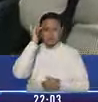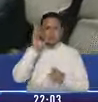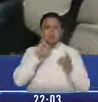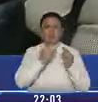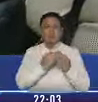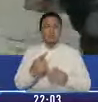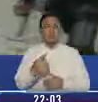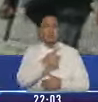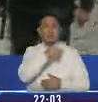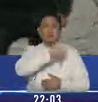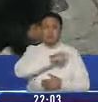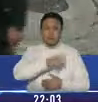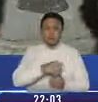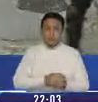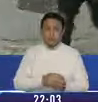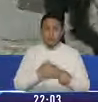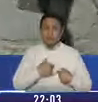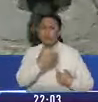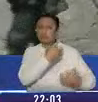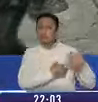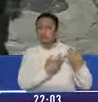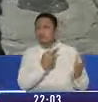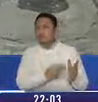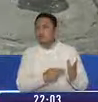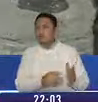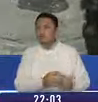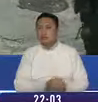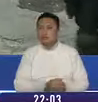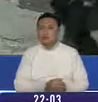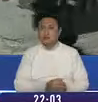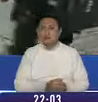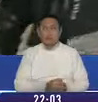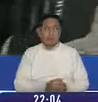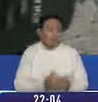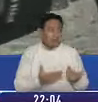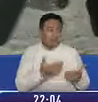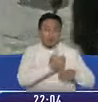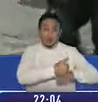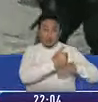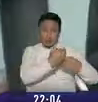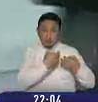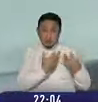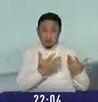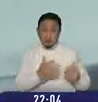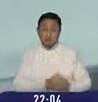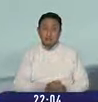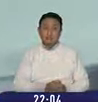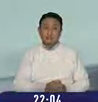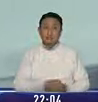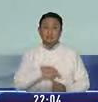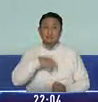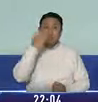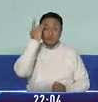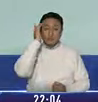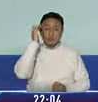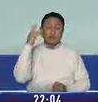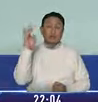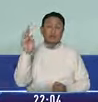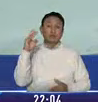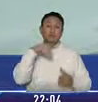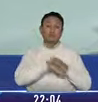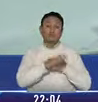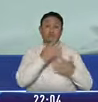de los PPL querían explicaciones y aunque nadie se las dio, temían por los suyos. Sí, está mi marido